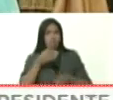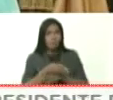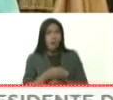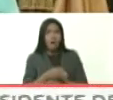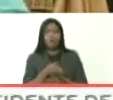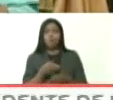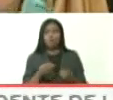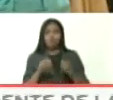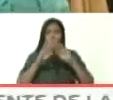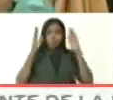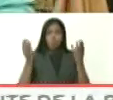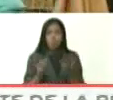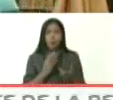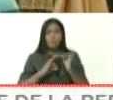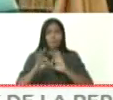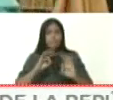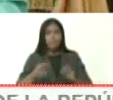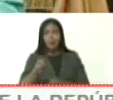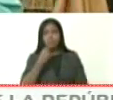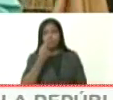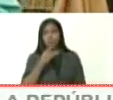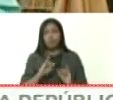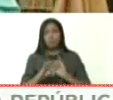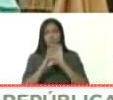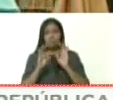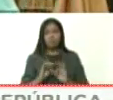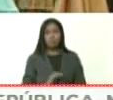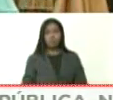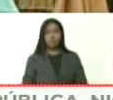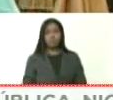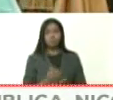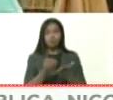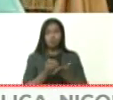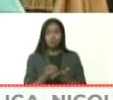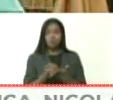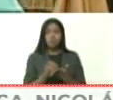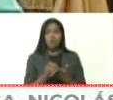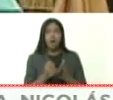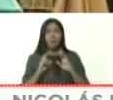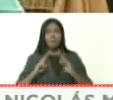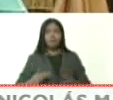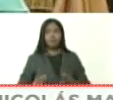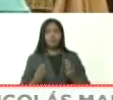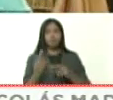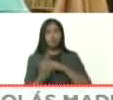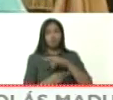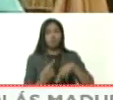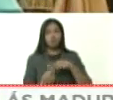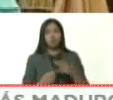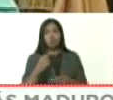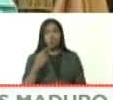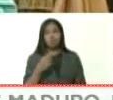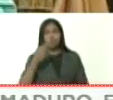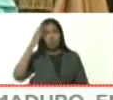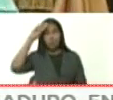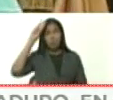medicinas al mundo. Sigamos el ejemplo solidario, humanista de la Revolución Cubana. Bueno, Estado Lara,